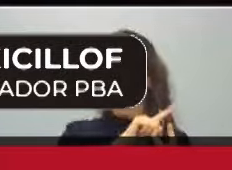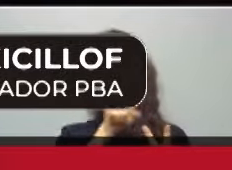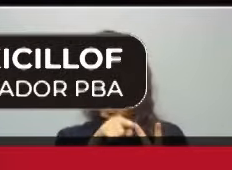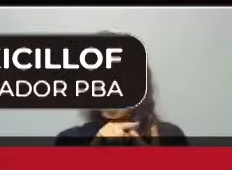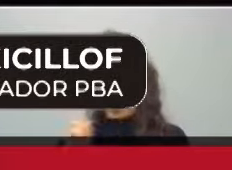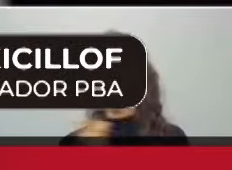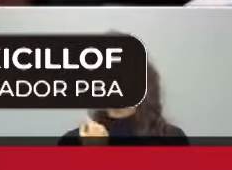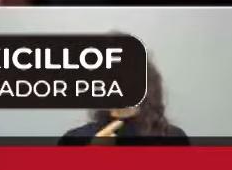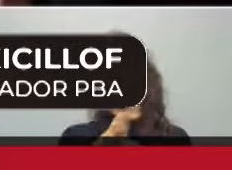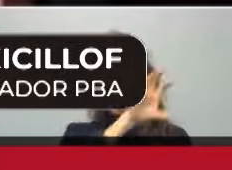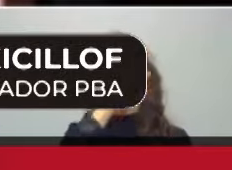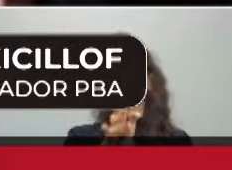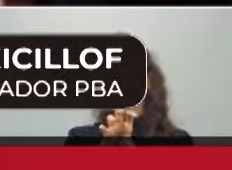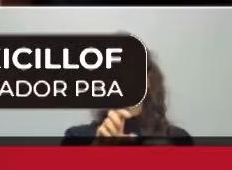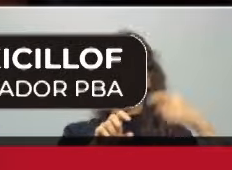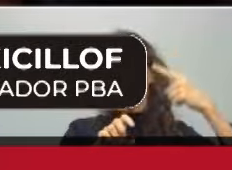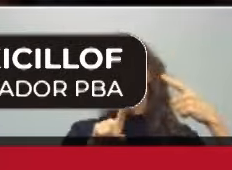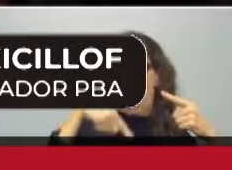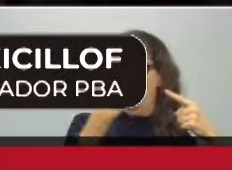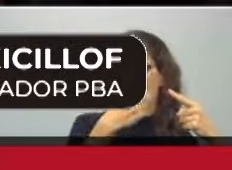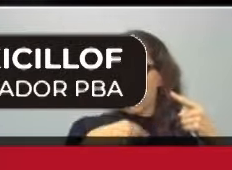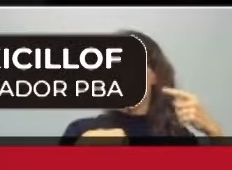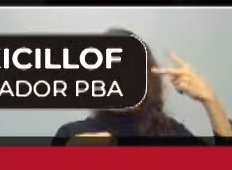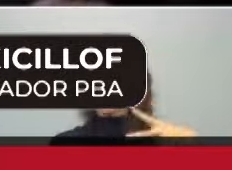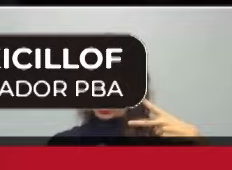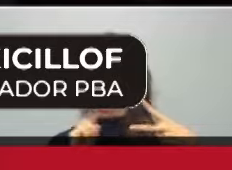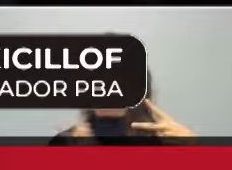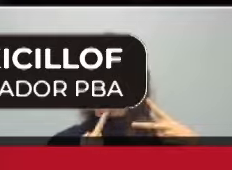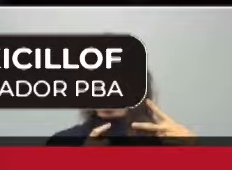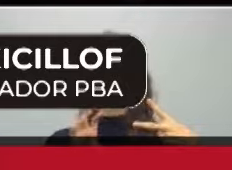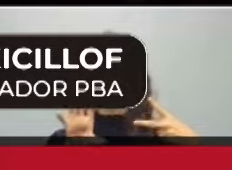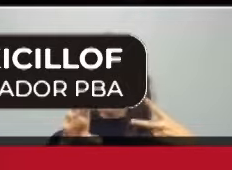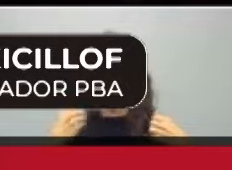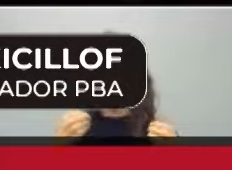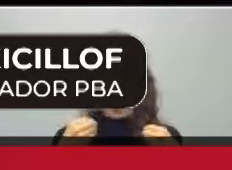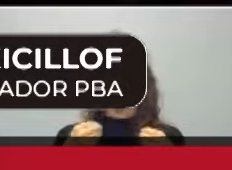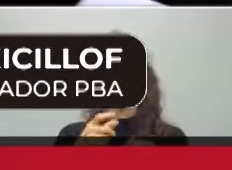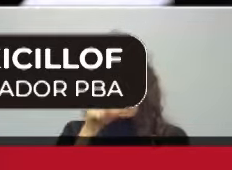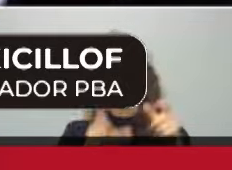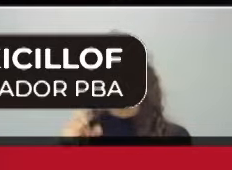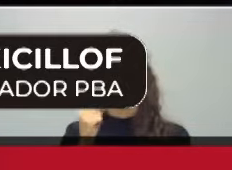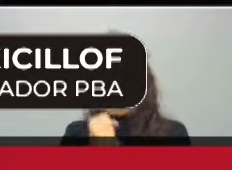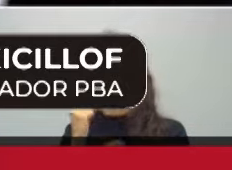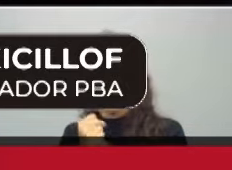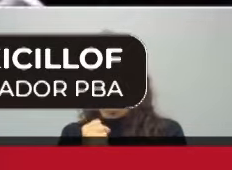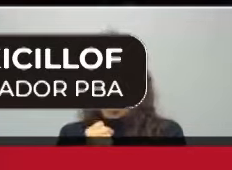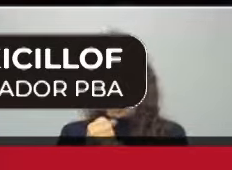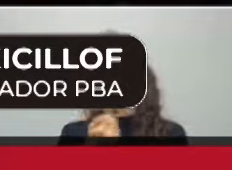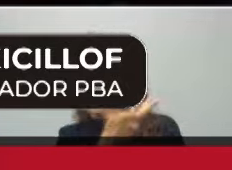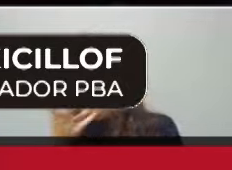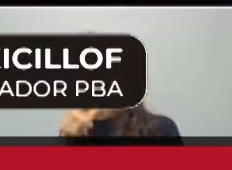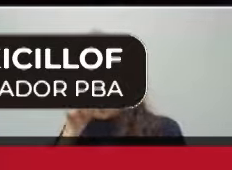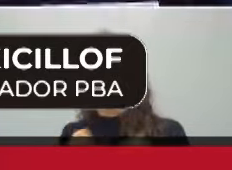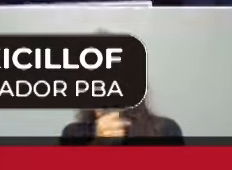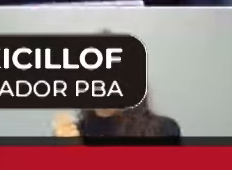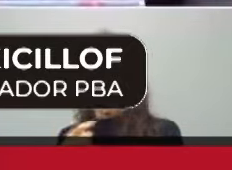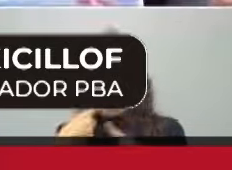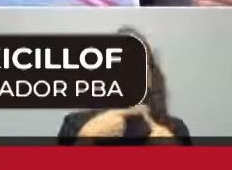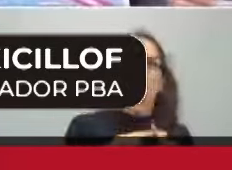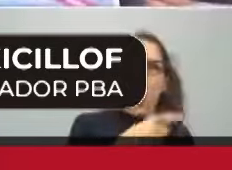provincia, la segunda que menos trabajadores y trabajadoras tiene por habitante. O sea